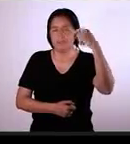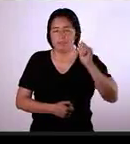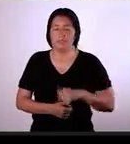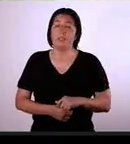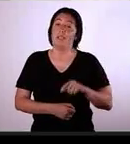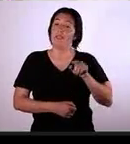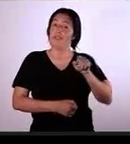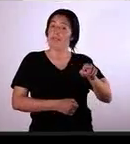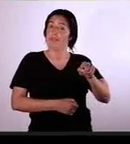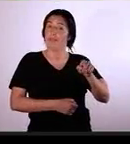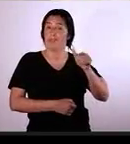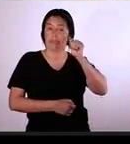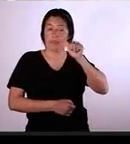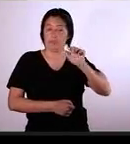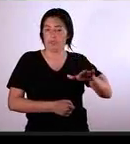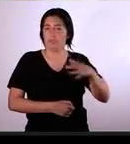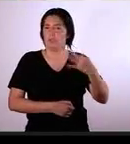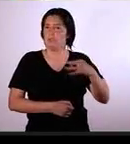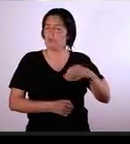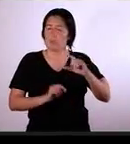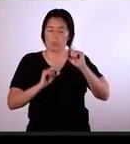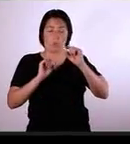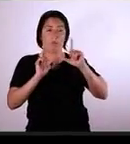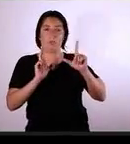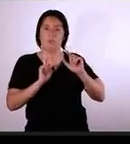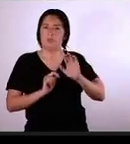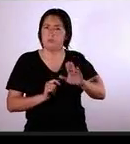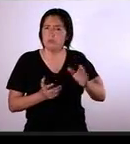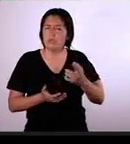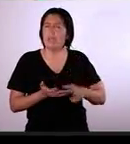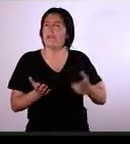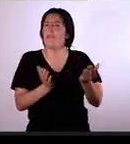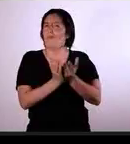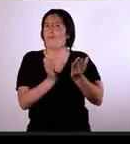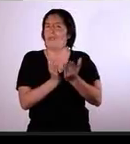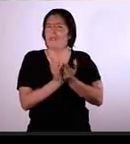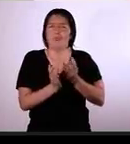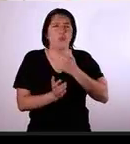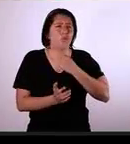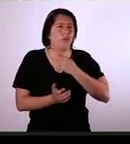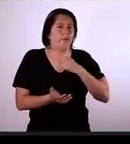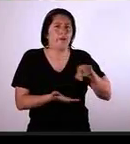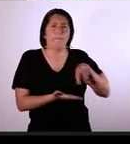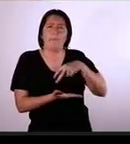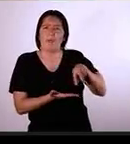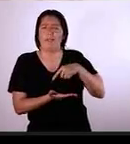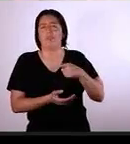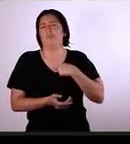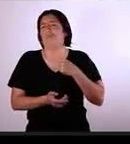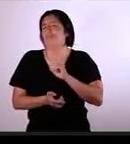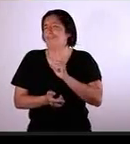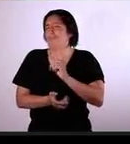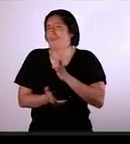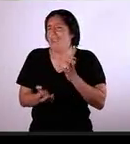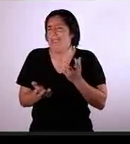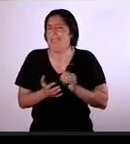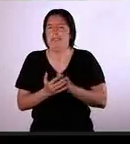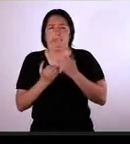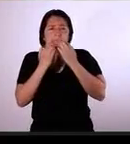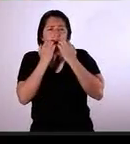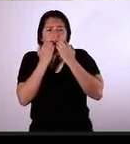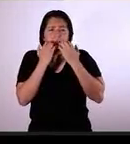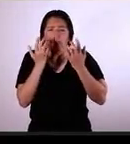Ella de niña siempre nos ha sorprendido, ¿no? Con su quehacer. En el colegio le gustaba mucho el baile. Yo casi no quería que baile porque el